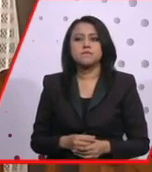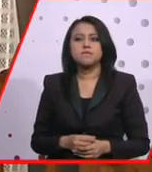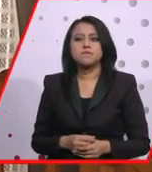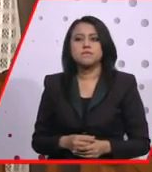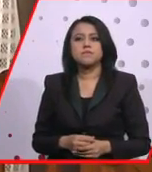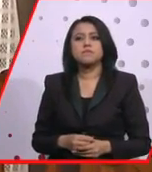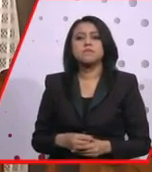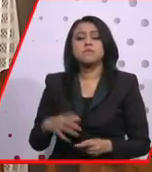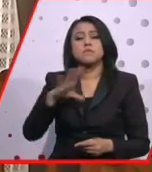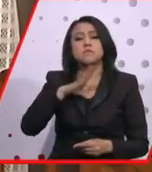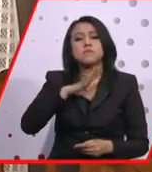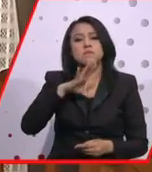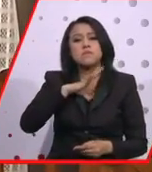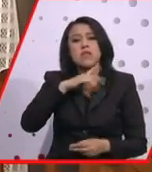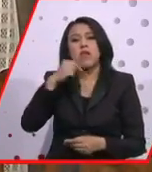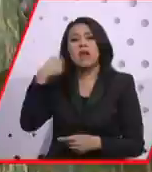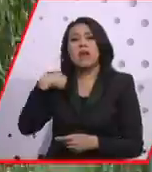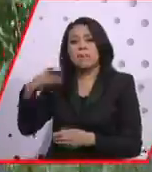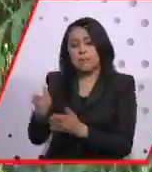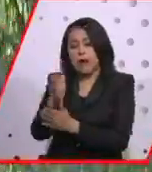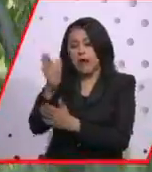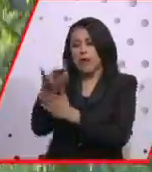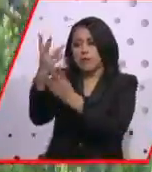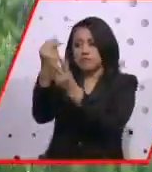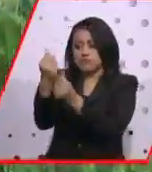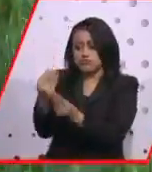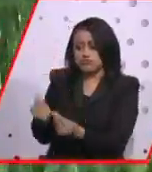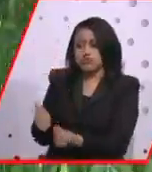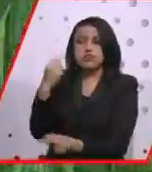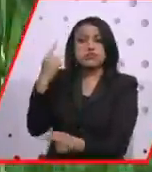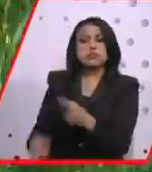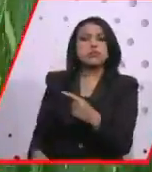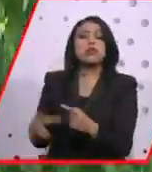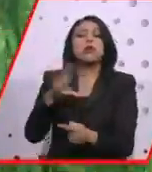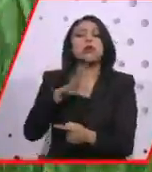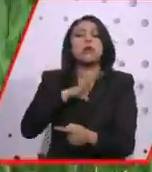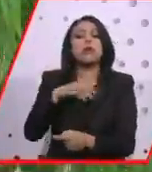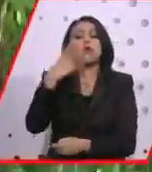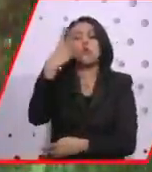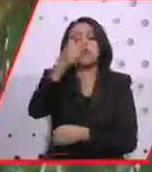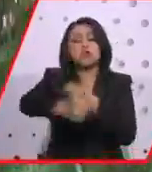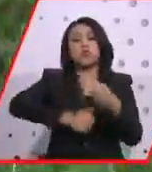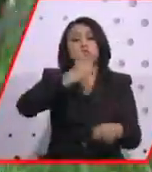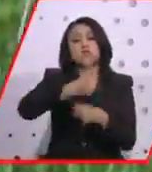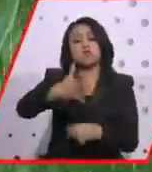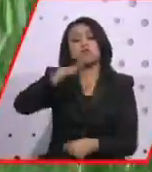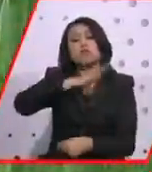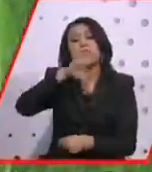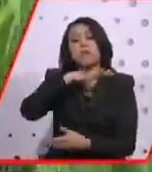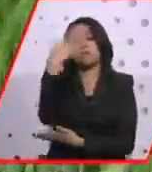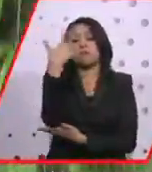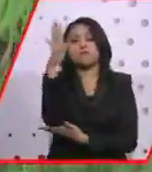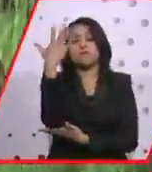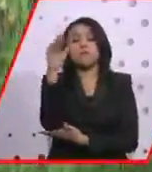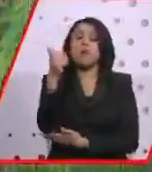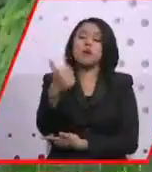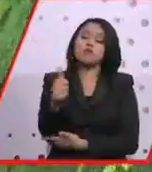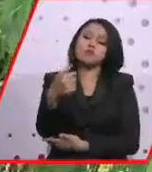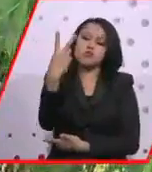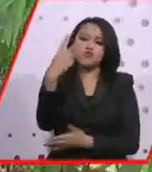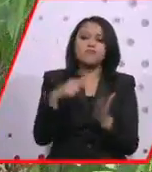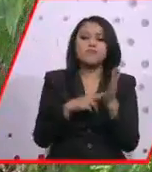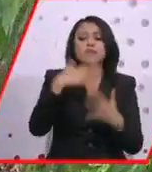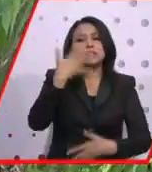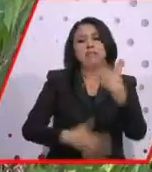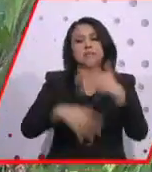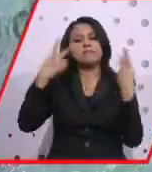está tirando pedacitos de barra asegura que este árbol tiene más de 4 años fue hasta agosto del 2015 cuando acudió a